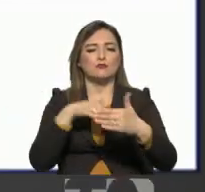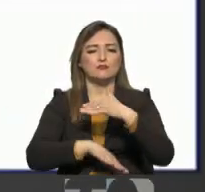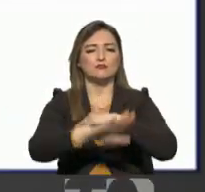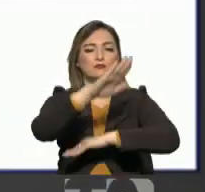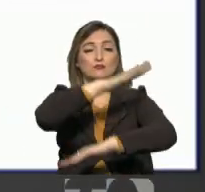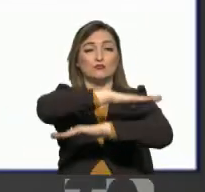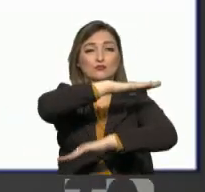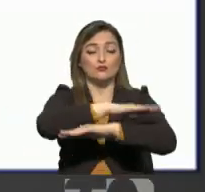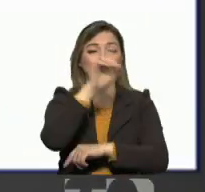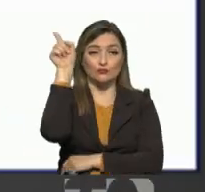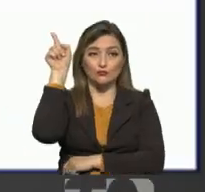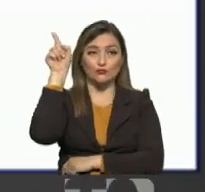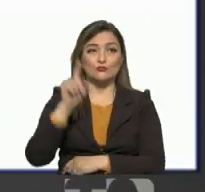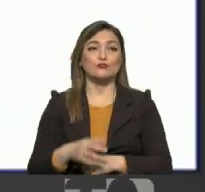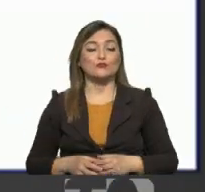al